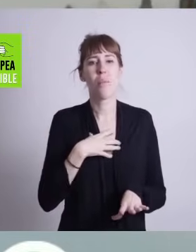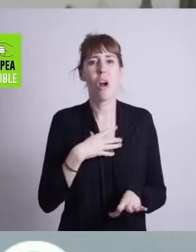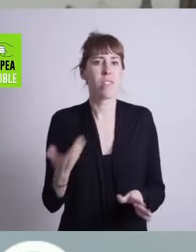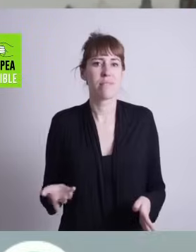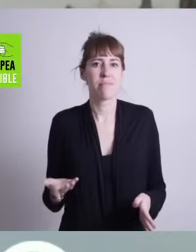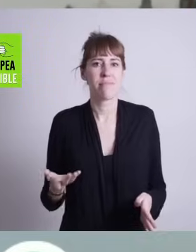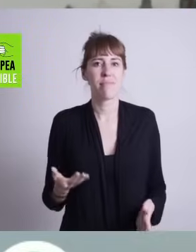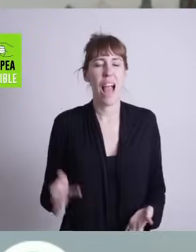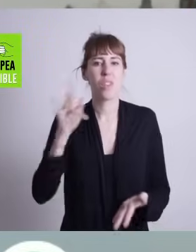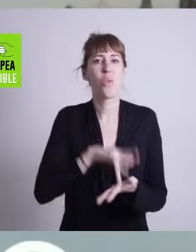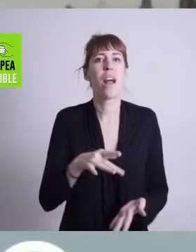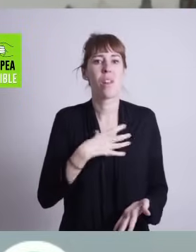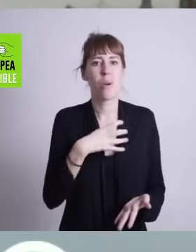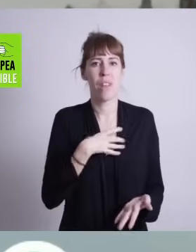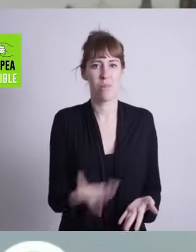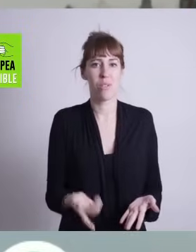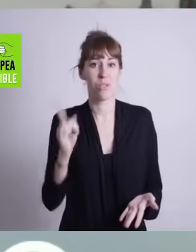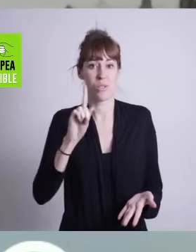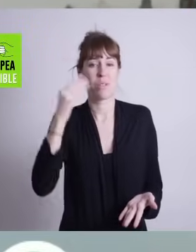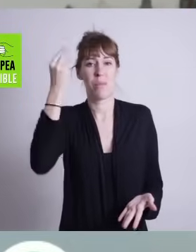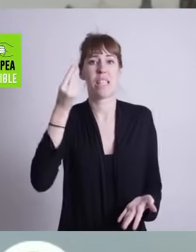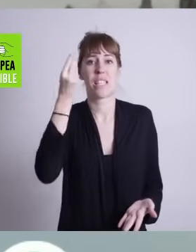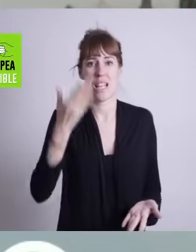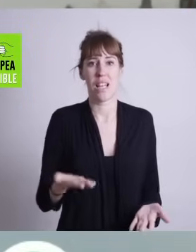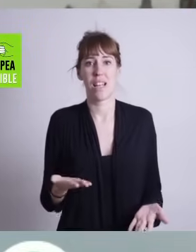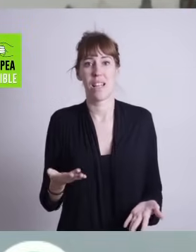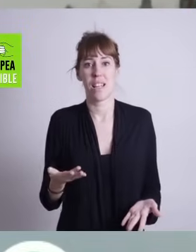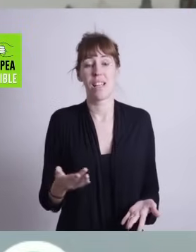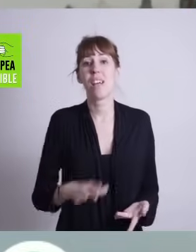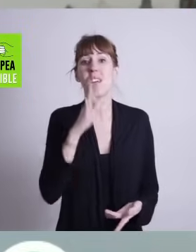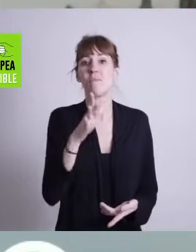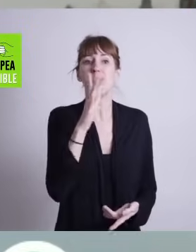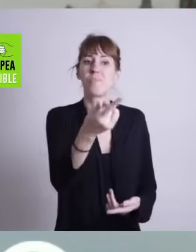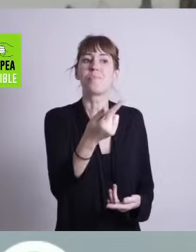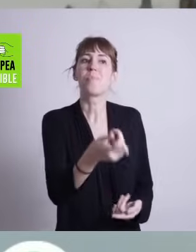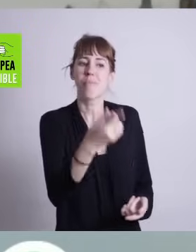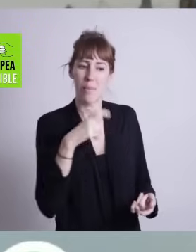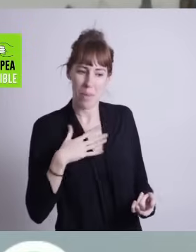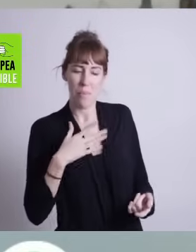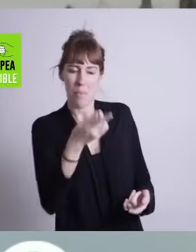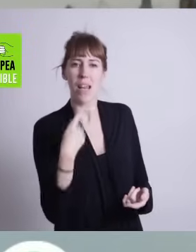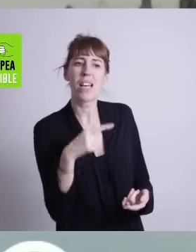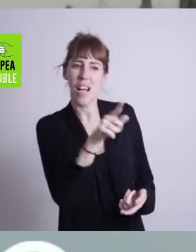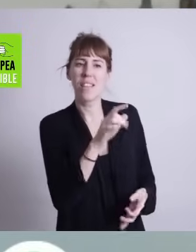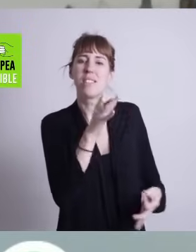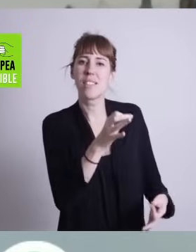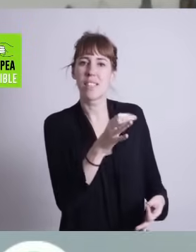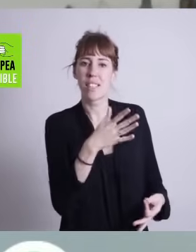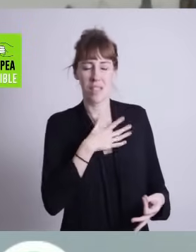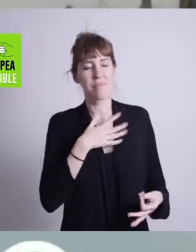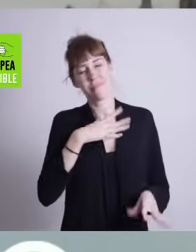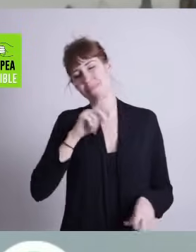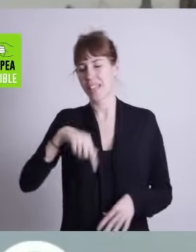o no pensaremos en el fondo como eso, y únicamente como nos han dicho que eso es lo auténtico, pues yo lo hago mío porque me lo han dicho, pero ¿realmente